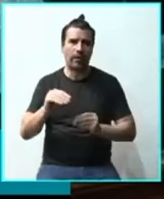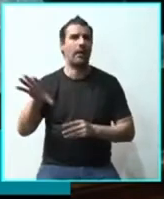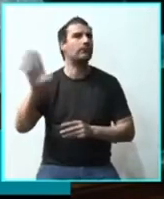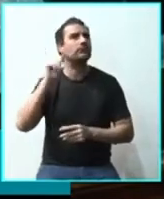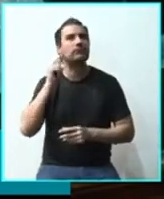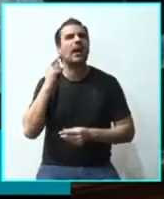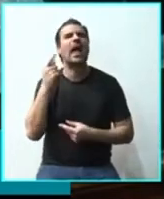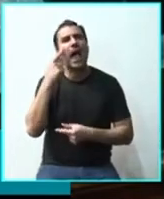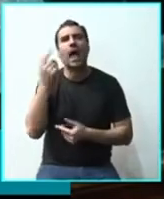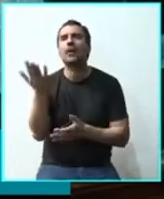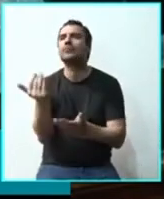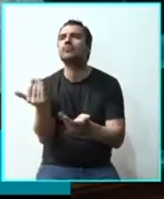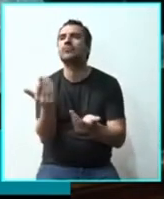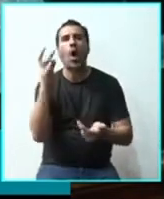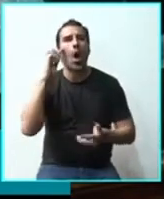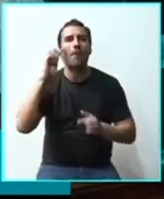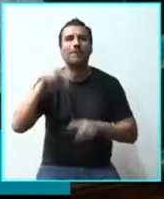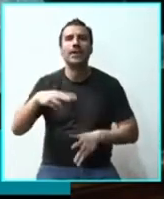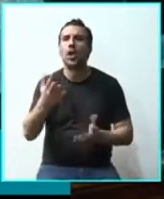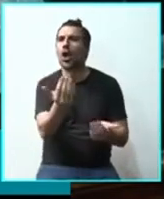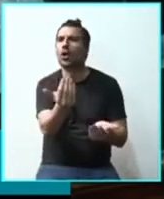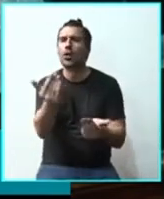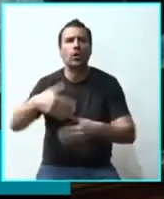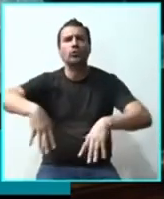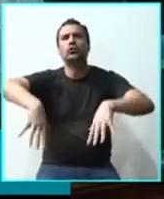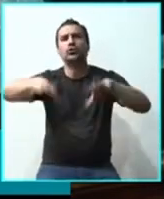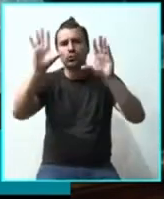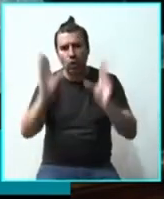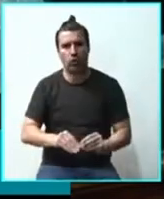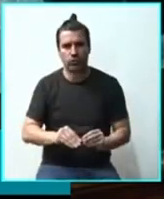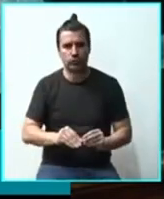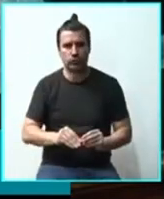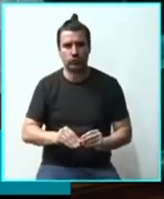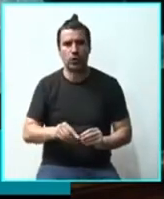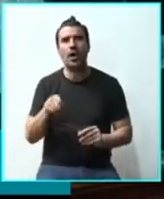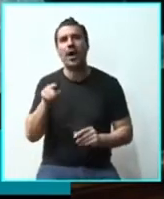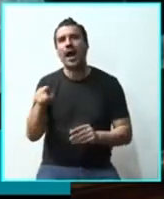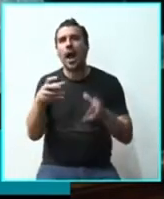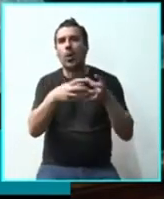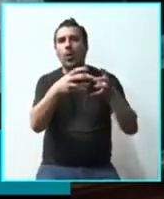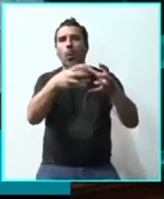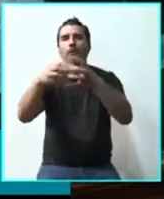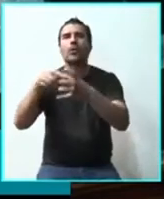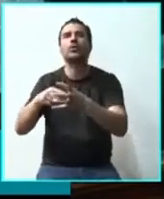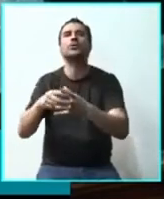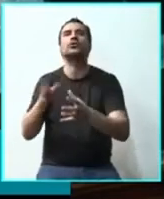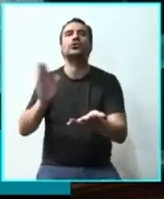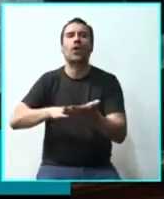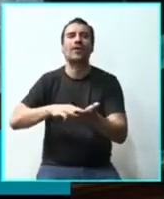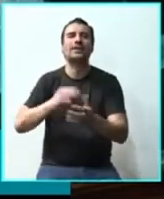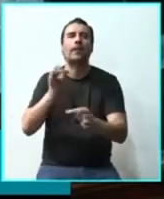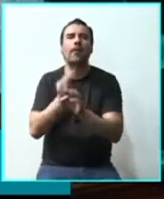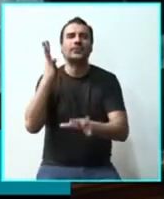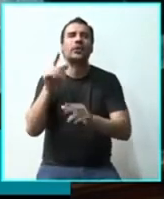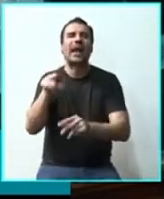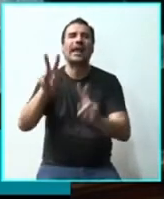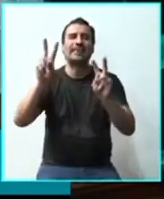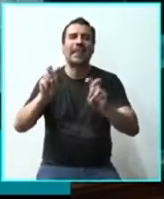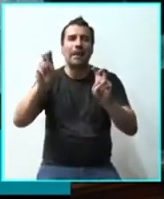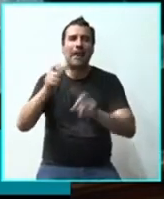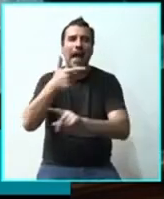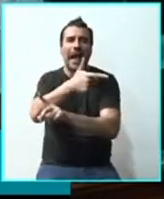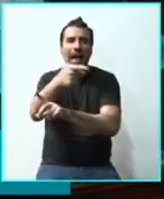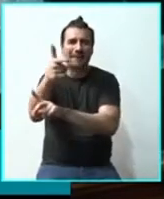de vigilancia, nos parecía que había que escuchar a todas las organizaciones especializadas y que eso no estaba pasando. Nos dijeron que eso iba a